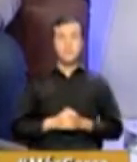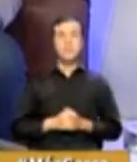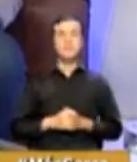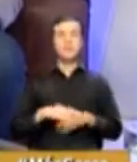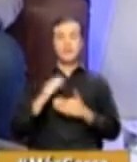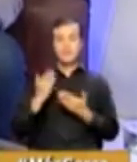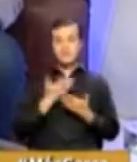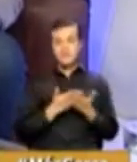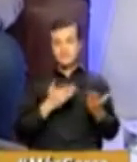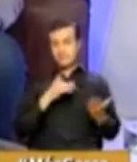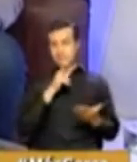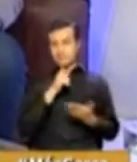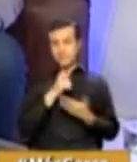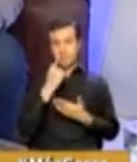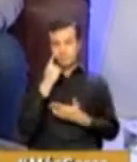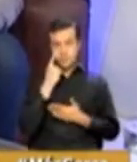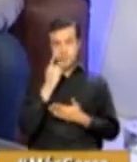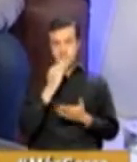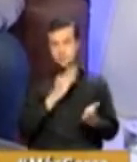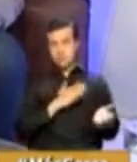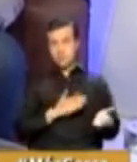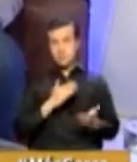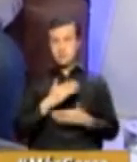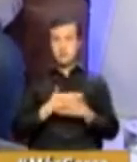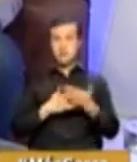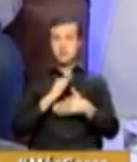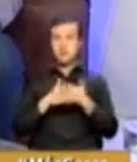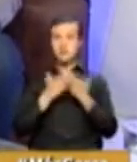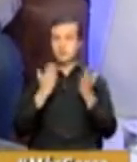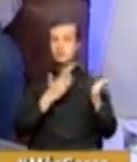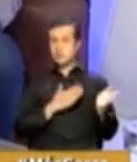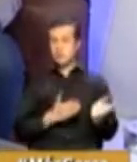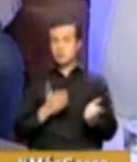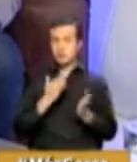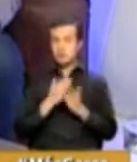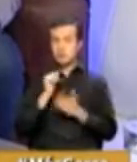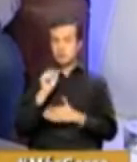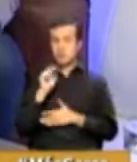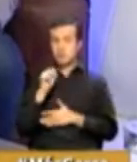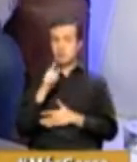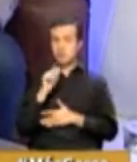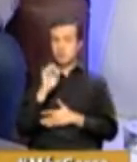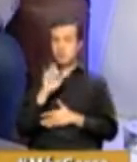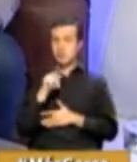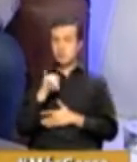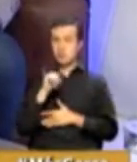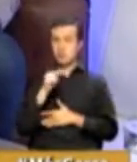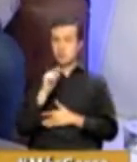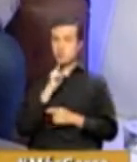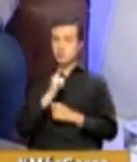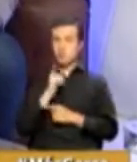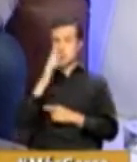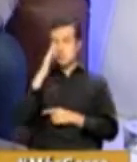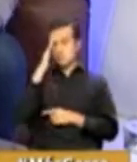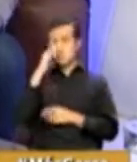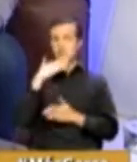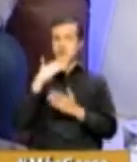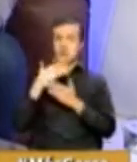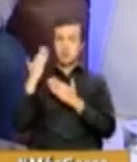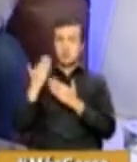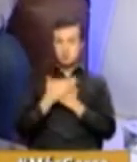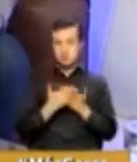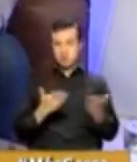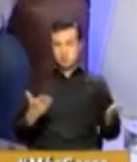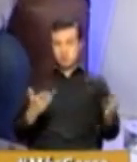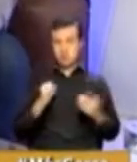hacerlo, se trata, vamos a ver si es que ordenamos un poco el así tema. Así es. Angelita. Vamos, Angelita. Puga, empezamos por usted. Sofía, muchísimas gracias por Ortiz. Estar